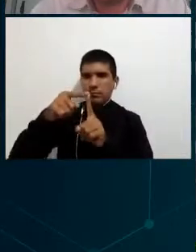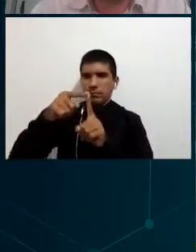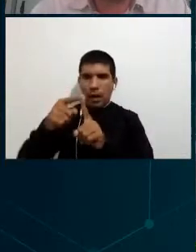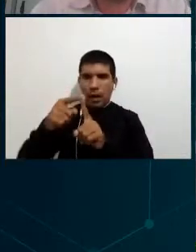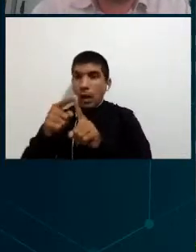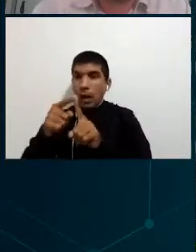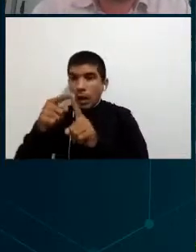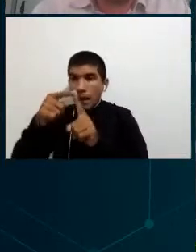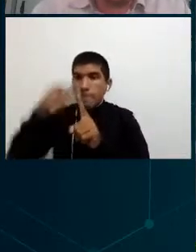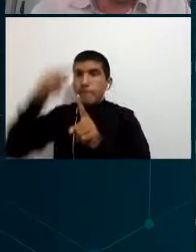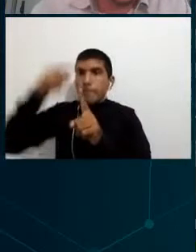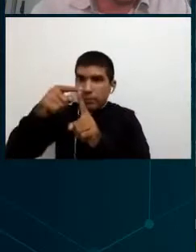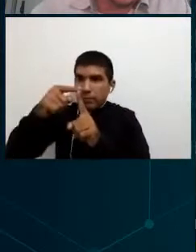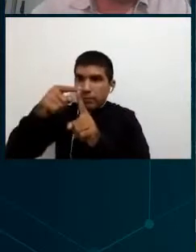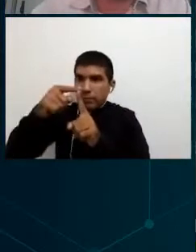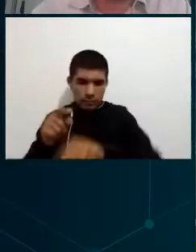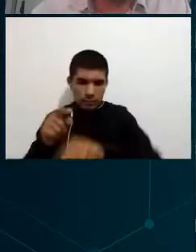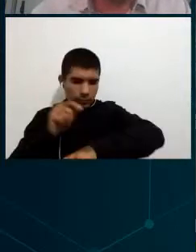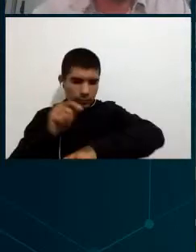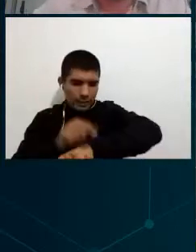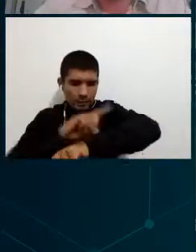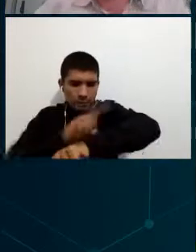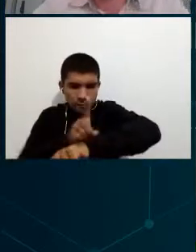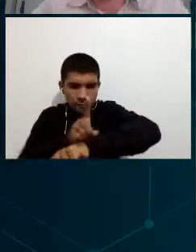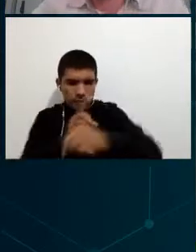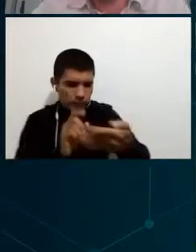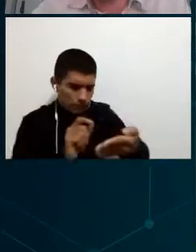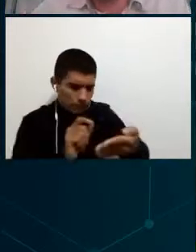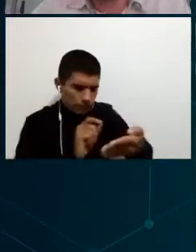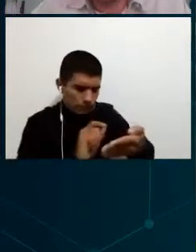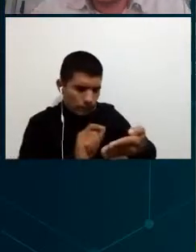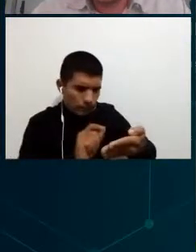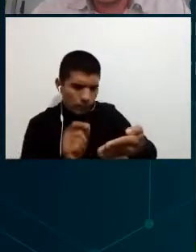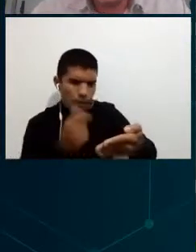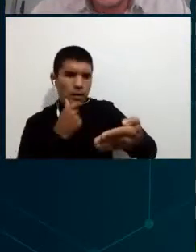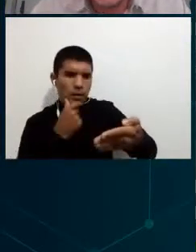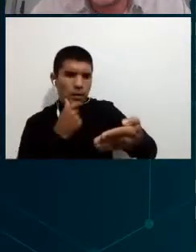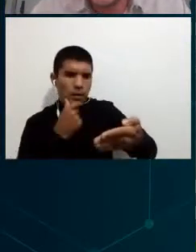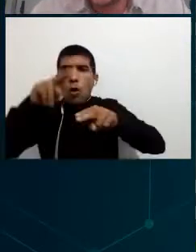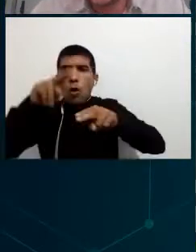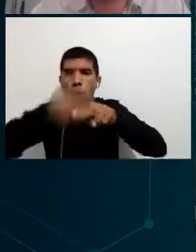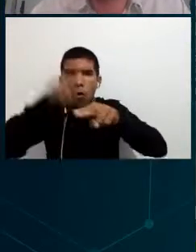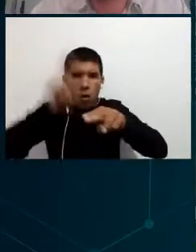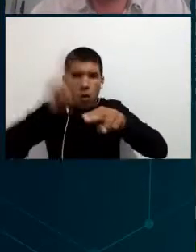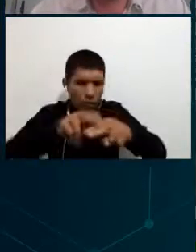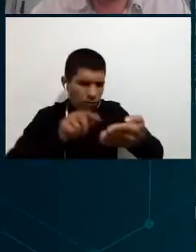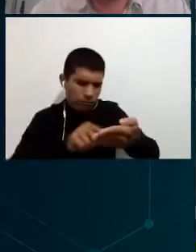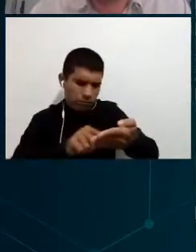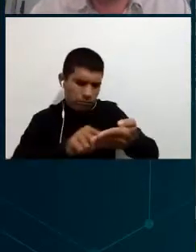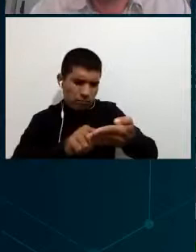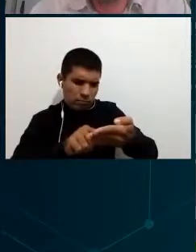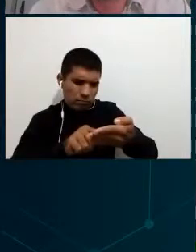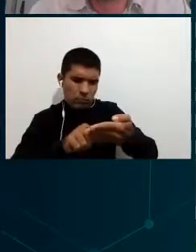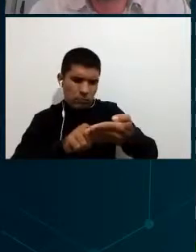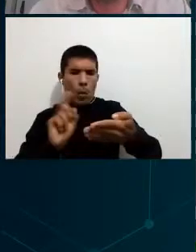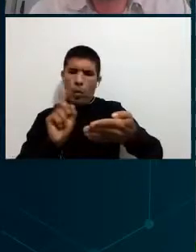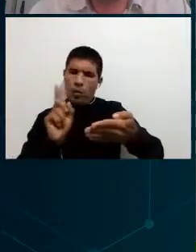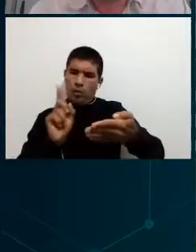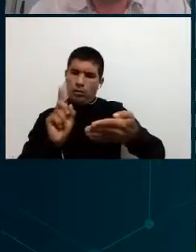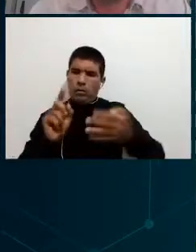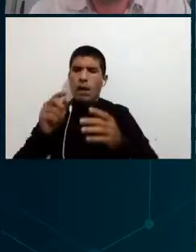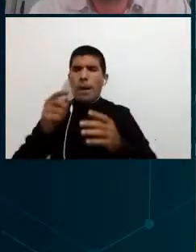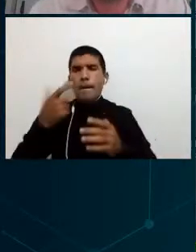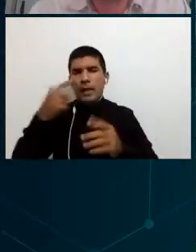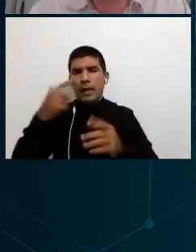y lo que hicimos era que una vez se generaba la perturbación, cuánto se demora el relé, se generaba un disparo, que para este caso fue